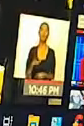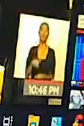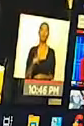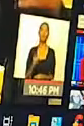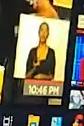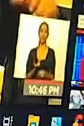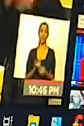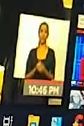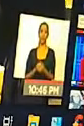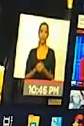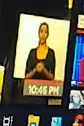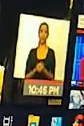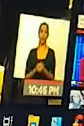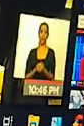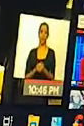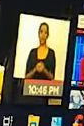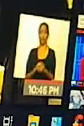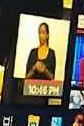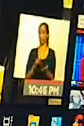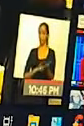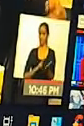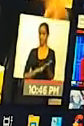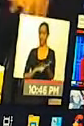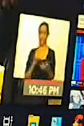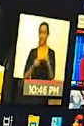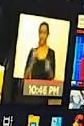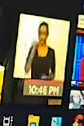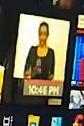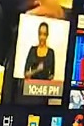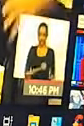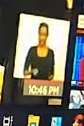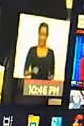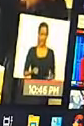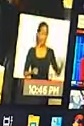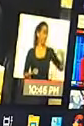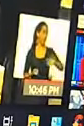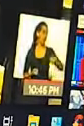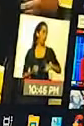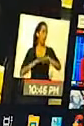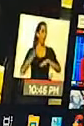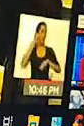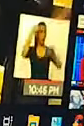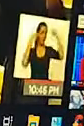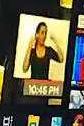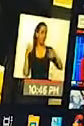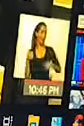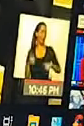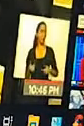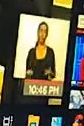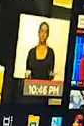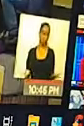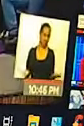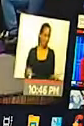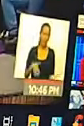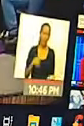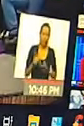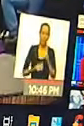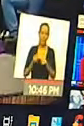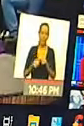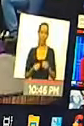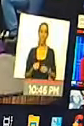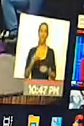en un kamikaze, ¿verdad? De hacerse un harakiri para después decir que fueron los chavistas los que tentaron contra él. Lo hizo Bolsonaro en su campaña. Lo